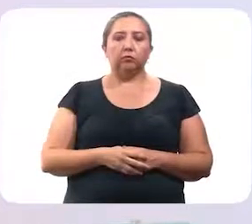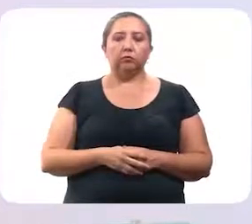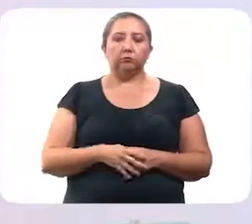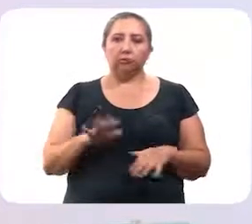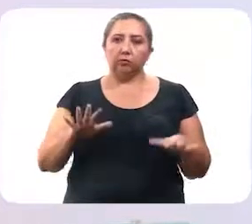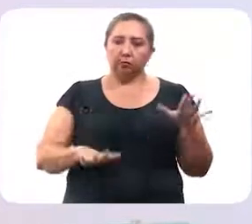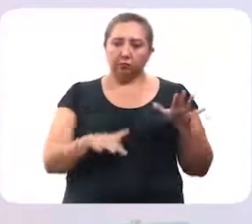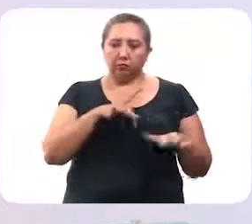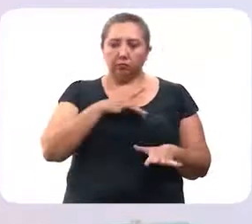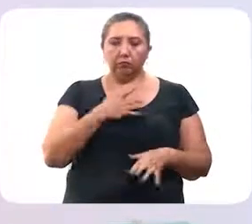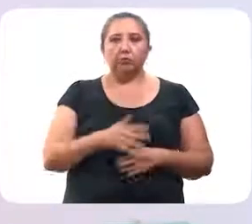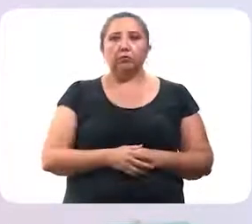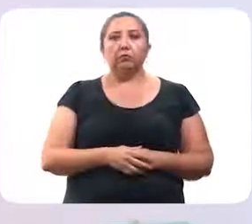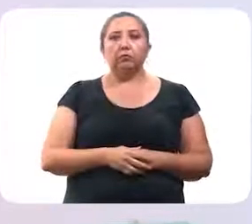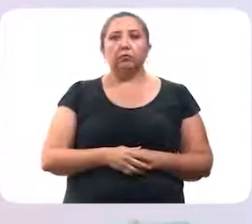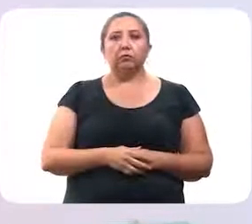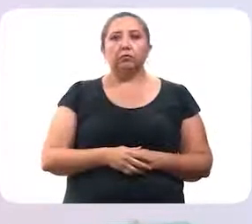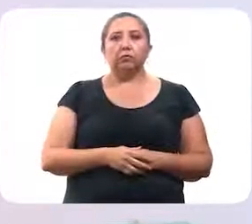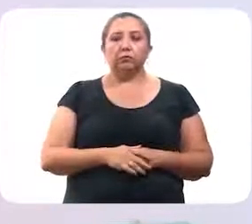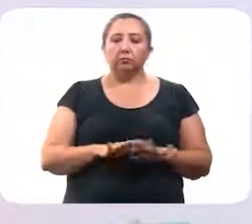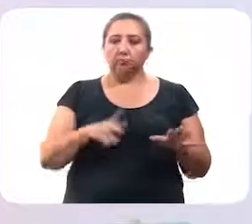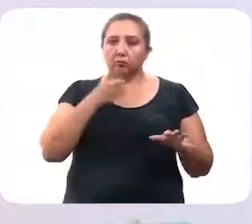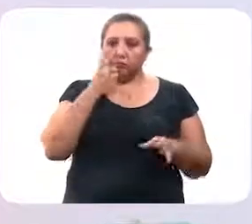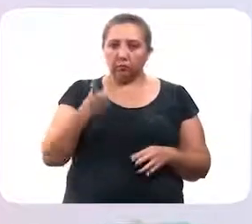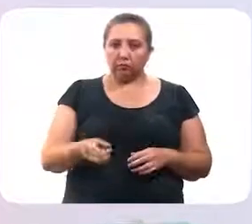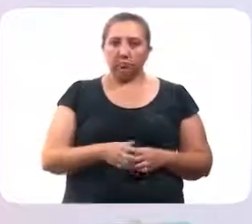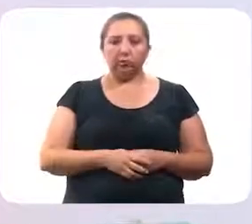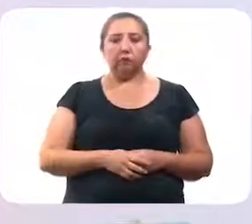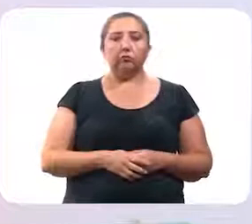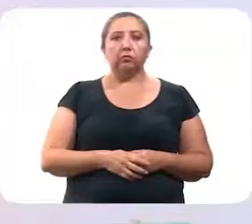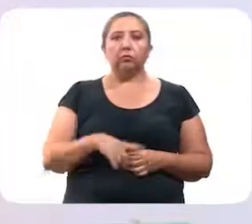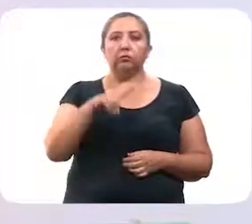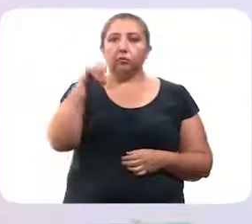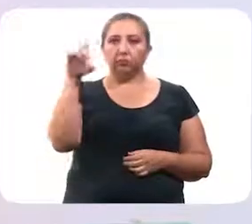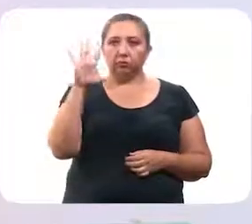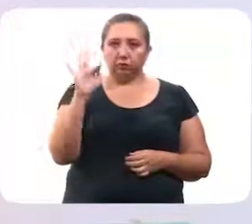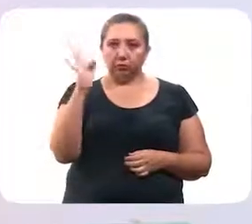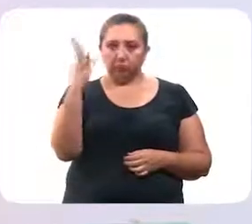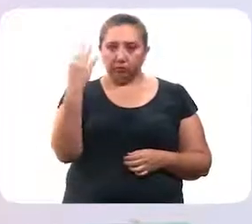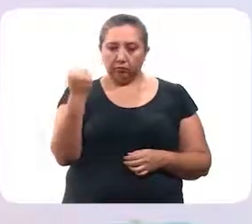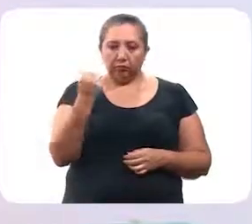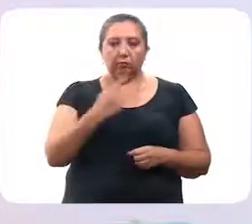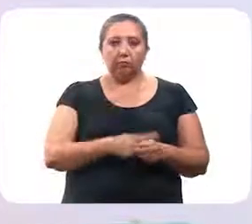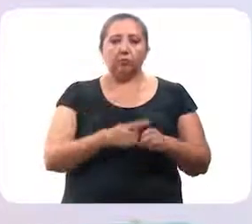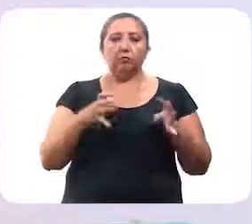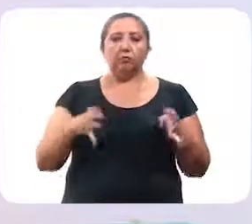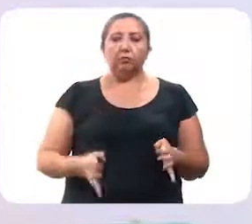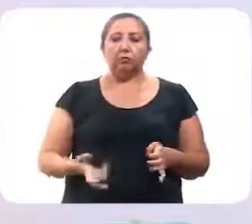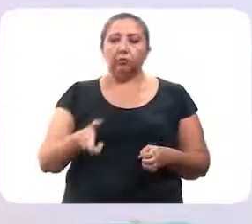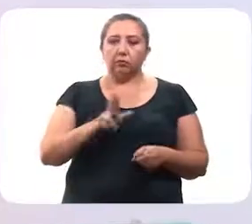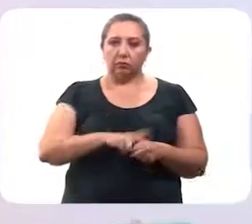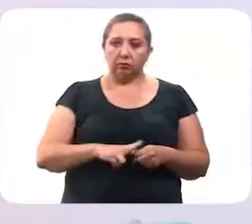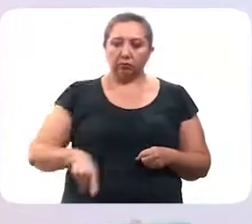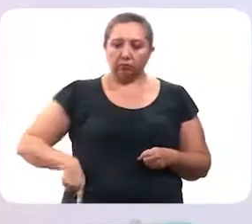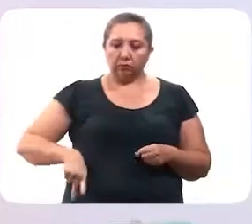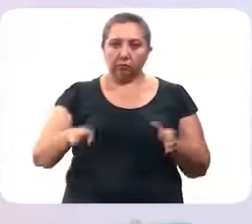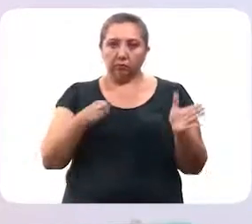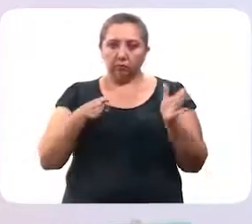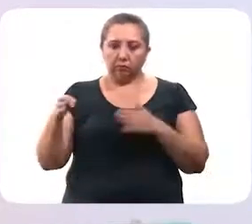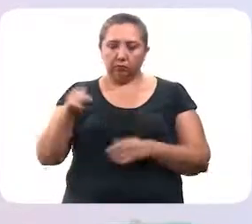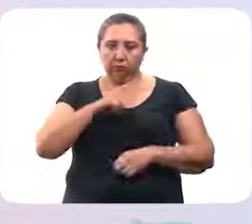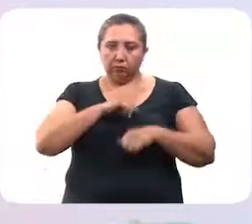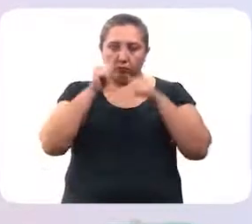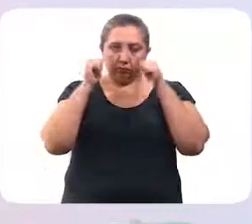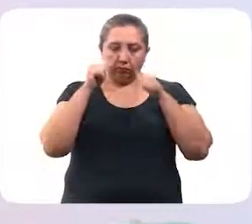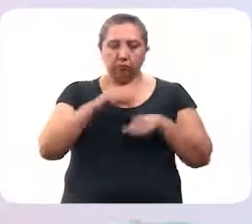Yucatán. Presentan síntomas leves. Como ya se mencionó, 149 de los casos positivos están en hospitales